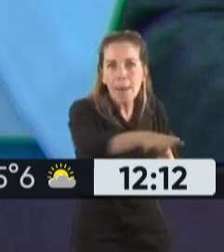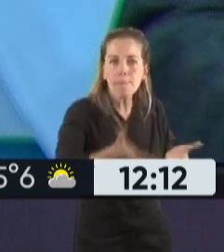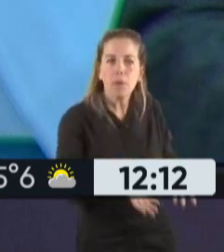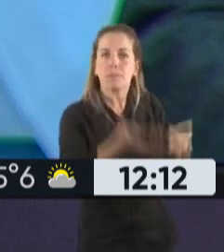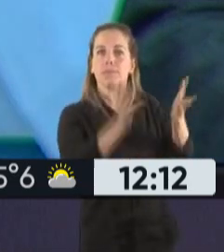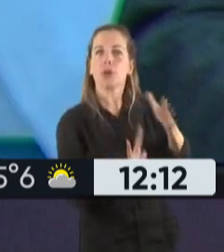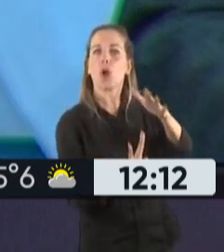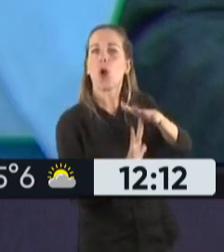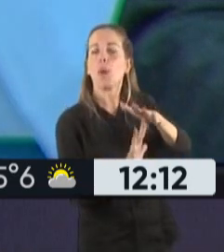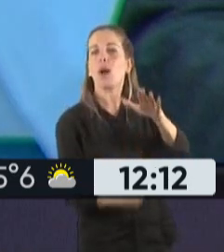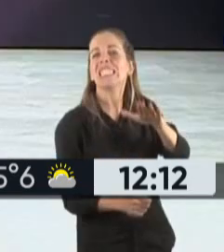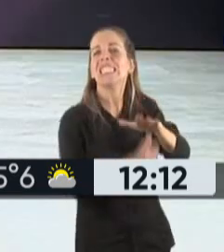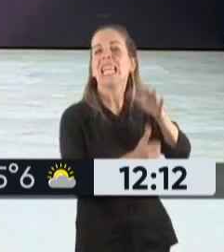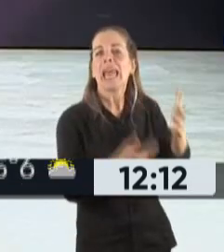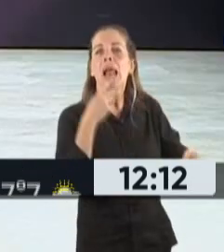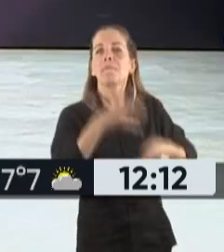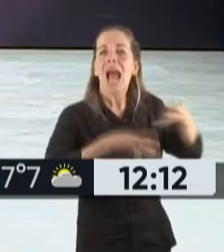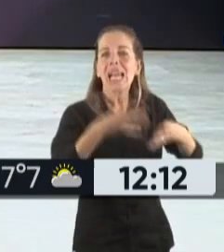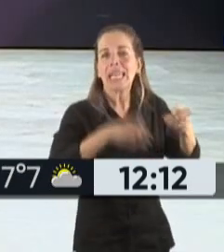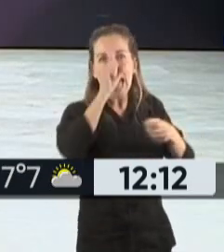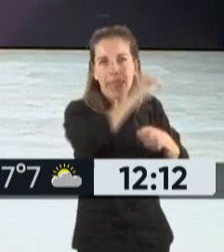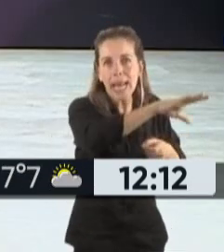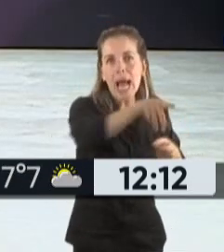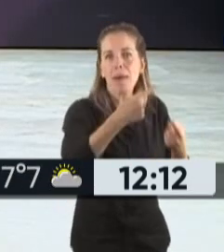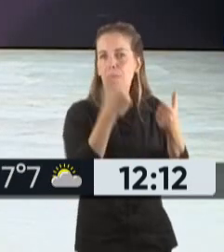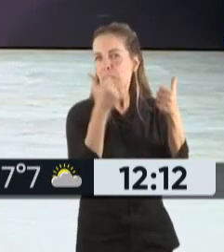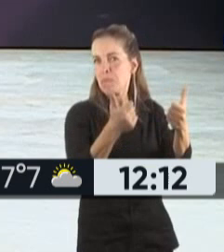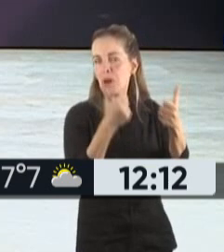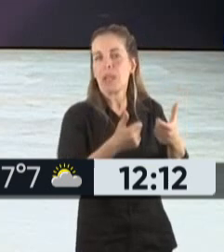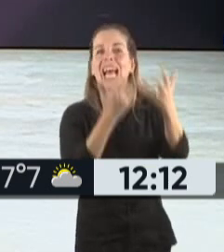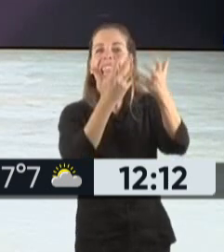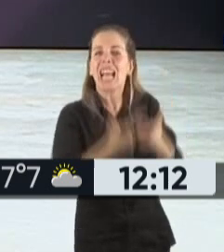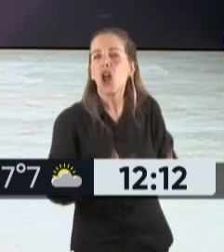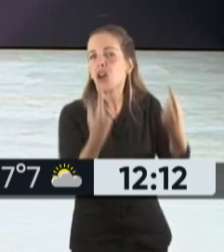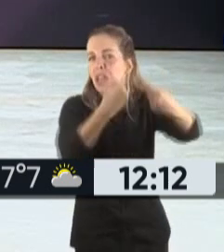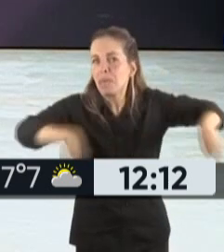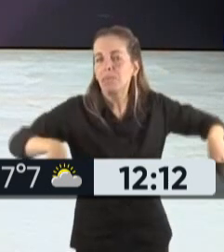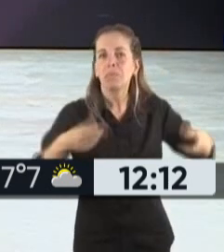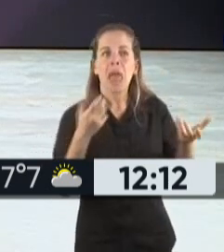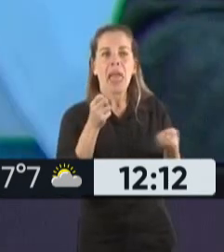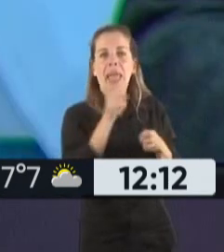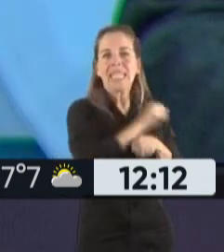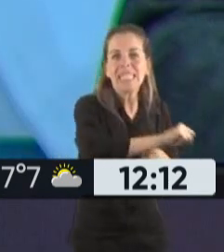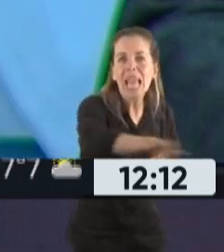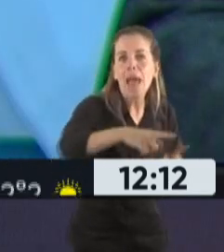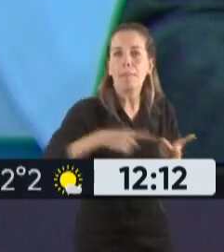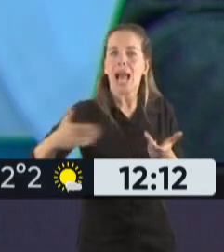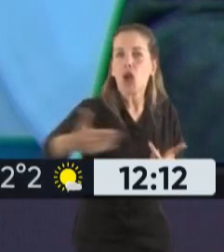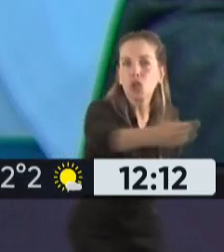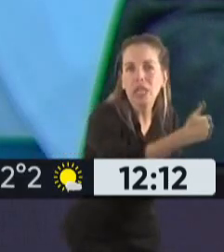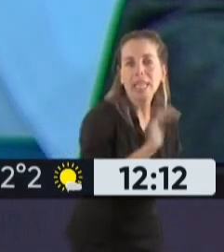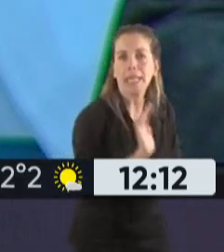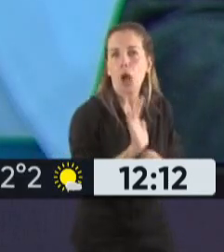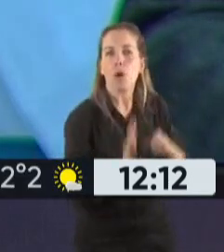mundo, en maquinaria agropecuaria, en tecnología de siembra, nos hace líderes en el